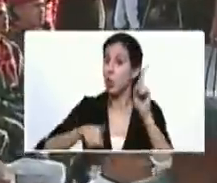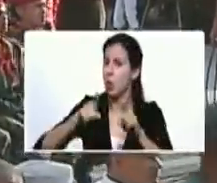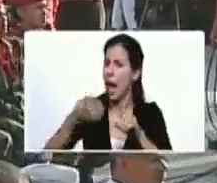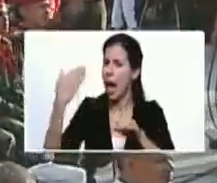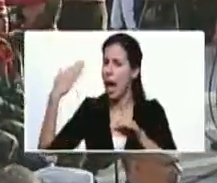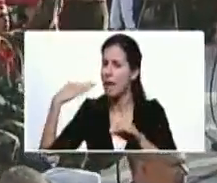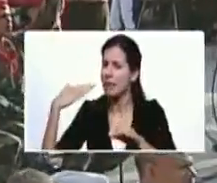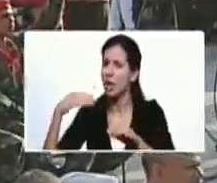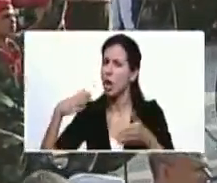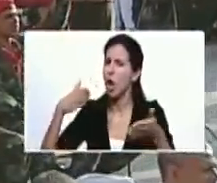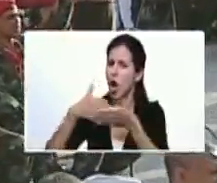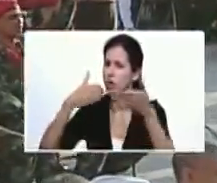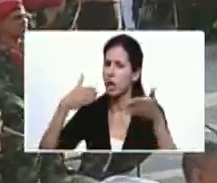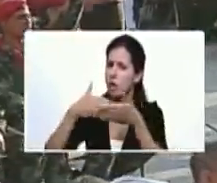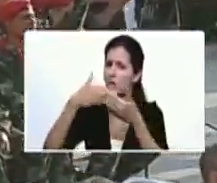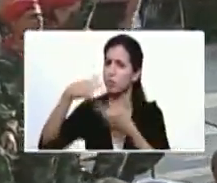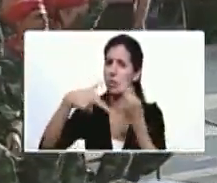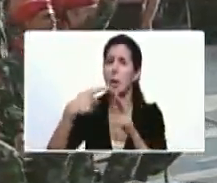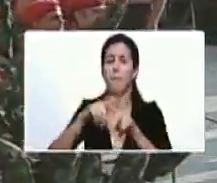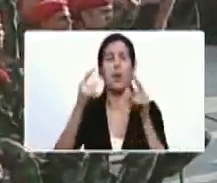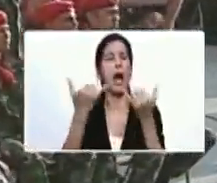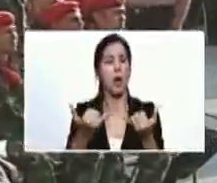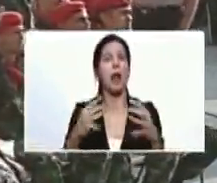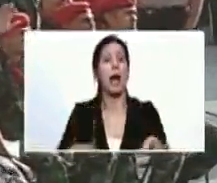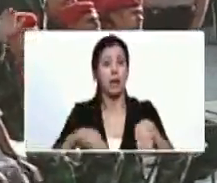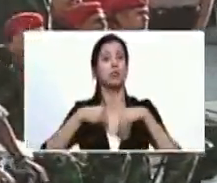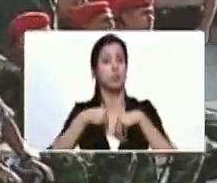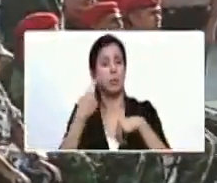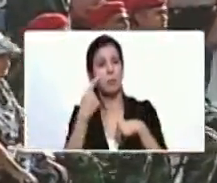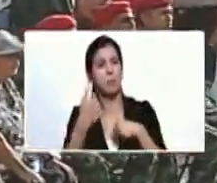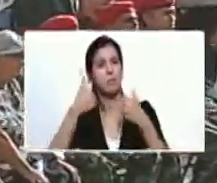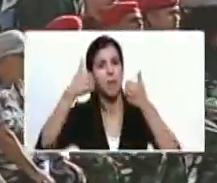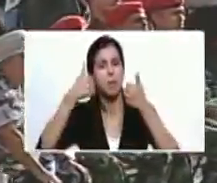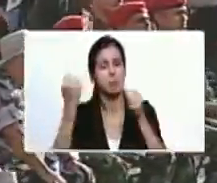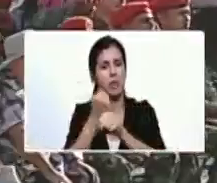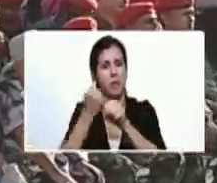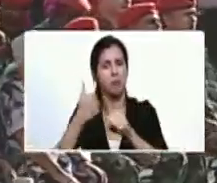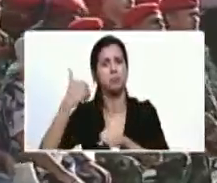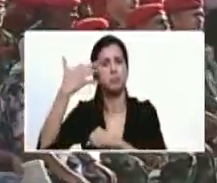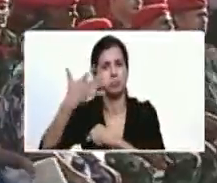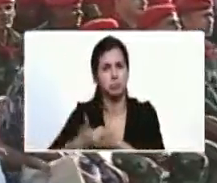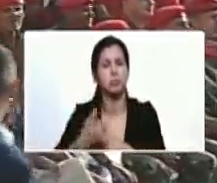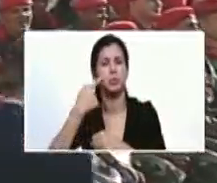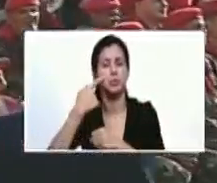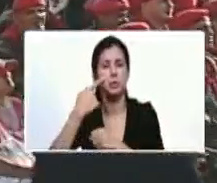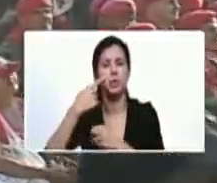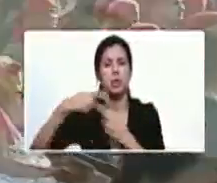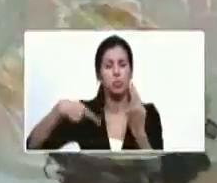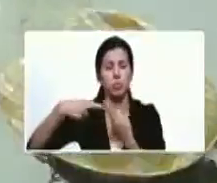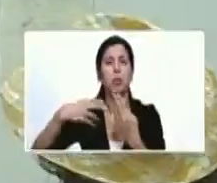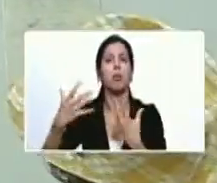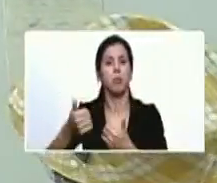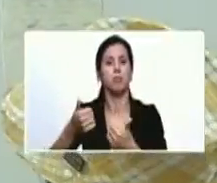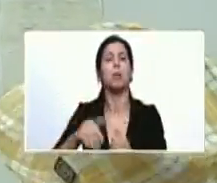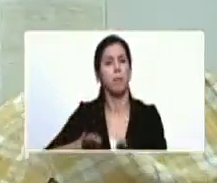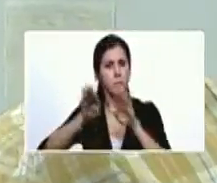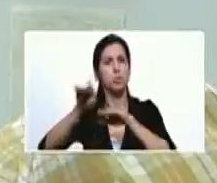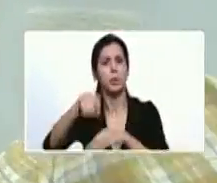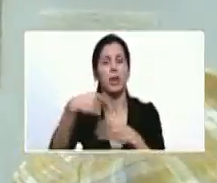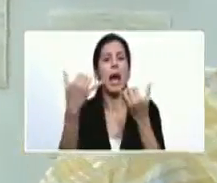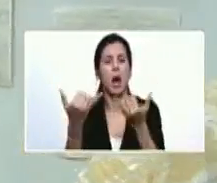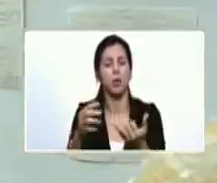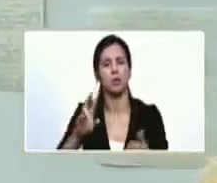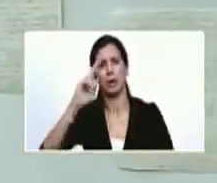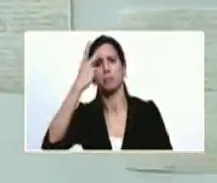opusieron en el pasado y que hoy asumen como propia lo que han sido logros que ineludiblemente pasa por el nombre de Hugo Chávez a la hora